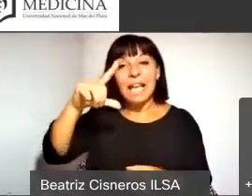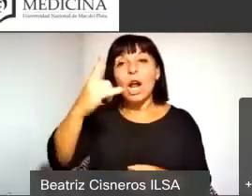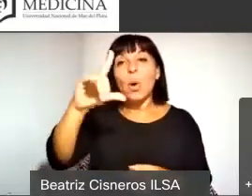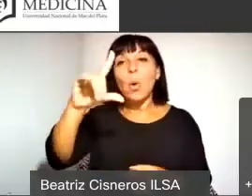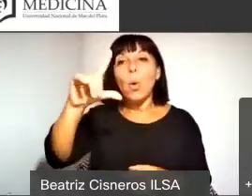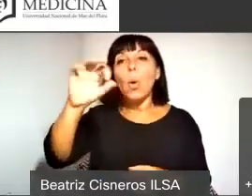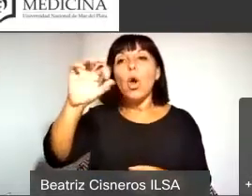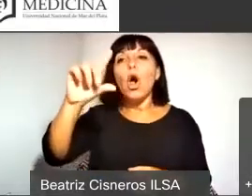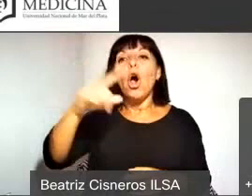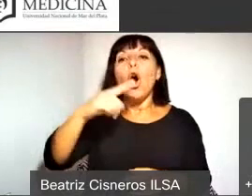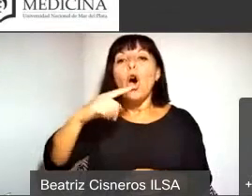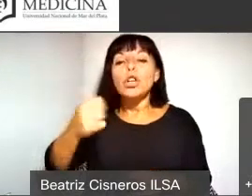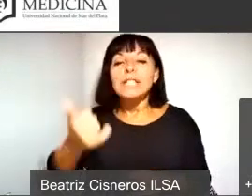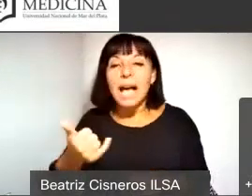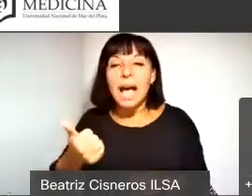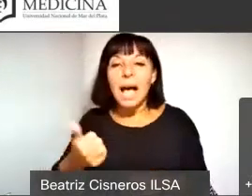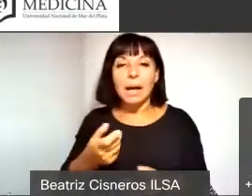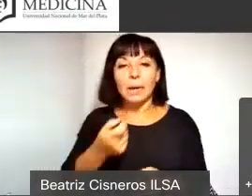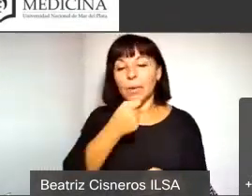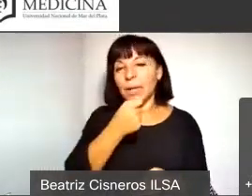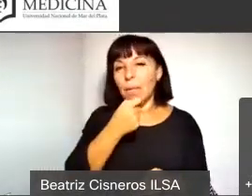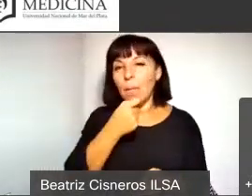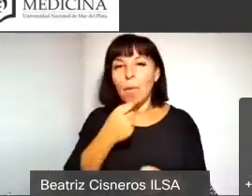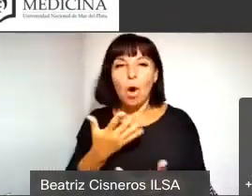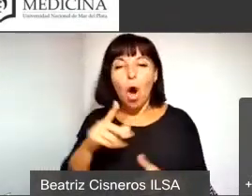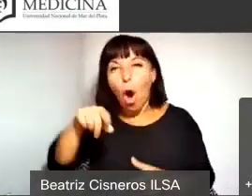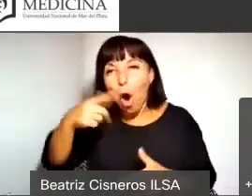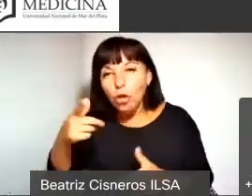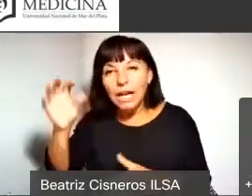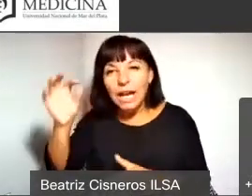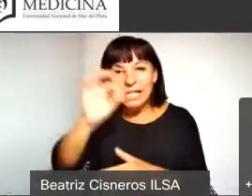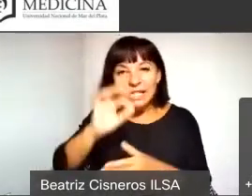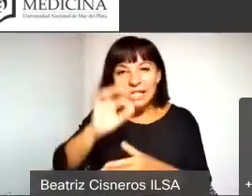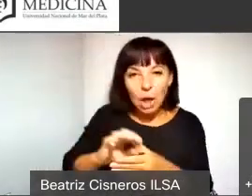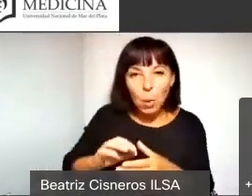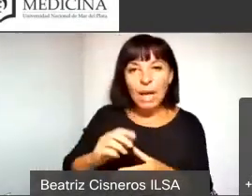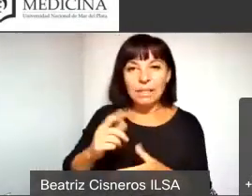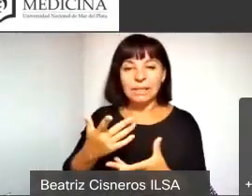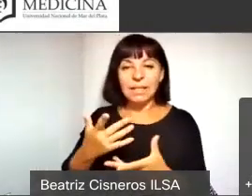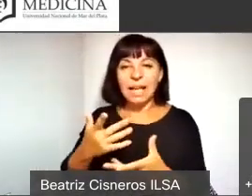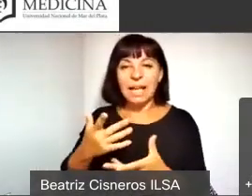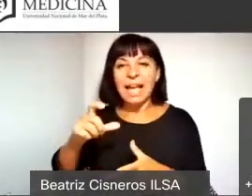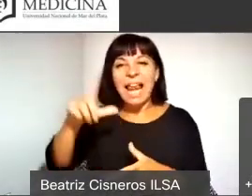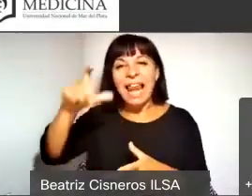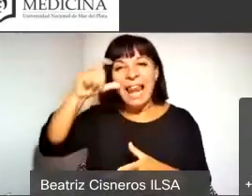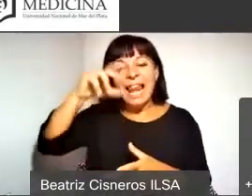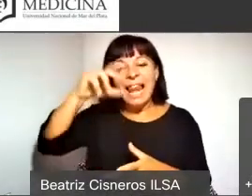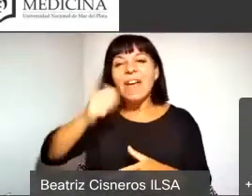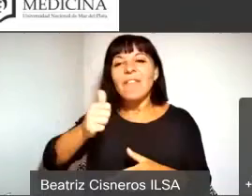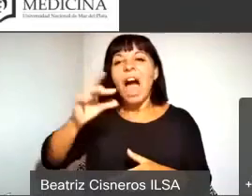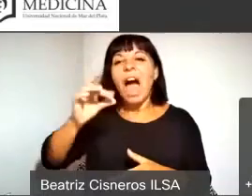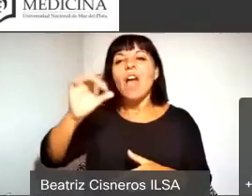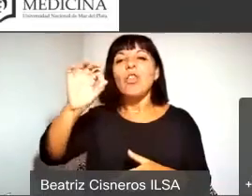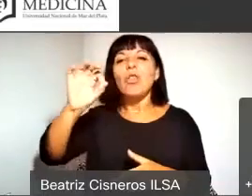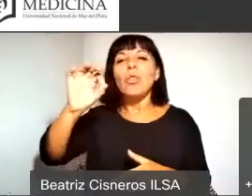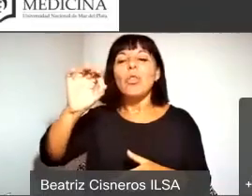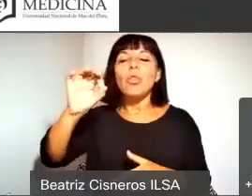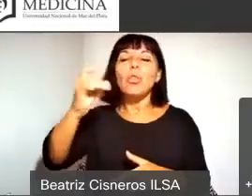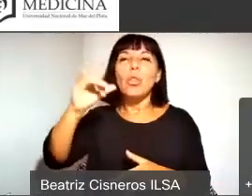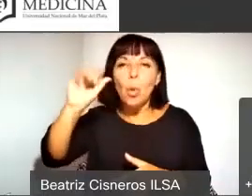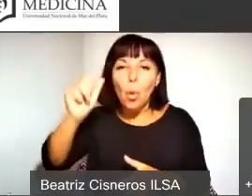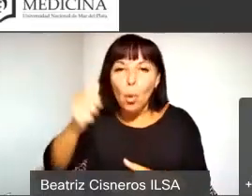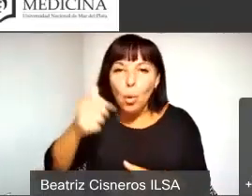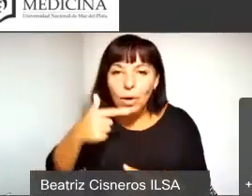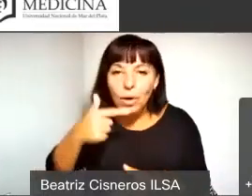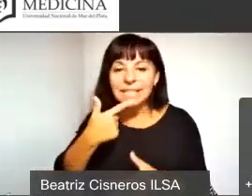setas o levaduras, a los hongos básicamente, esa pared celular está formada por quitina. Celulosa en las